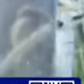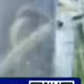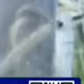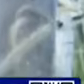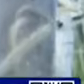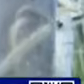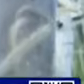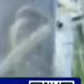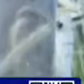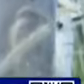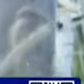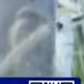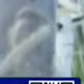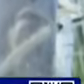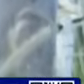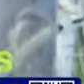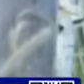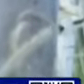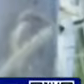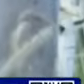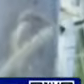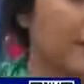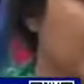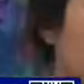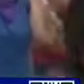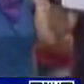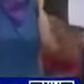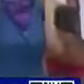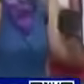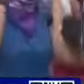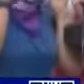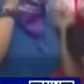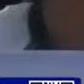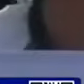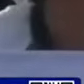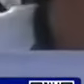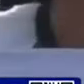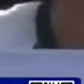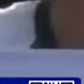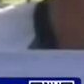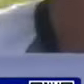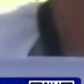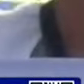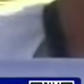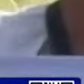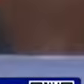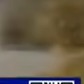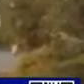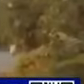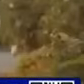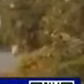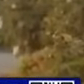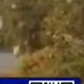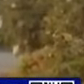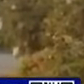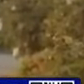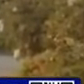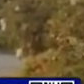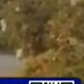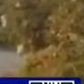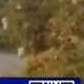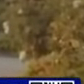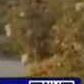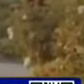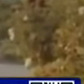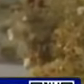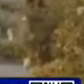Llega a la medicina, la tecnología, el medio ambiente, la expresión política, las leyes económicas, laborales y mucho más. Hoy, los retos son